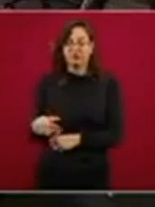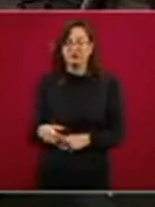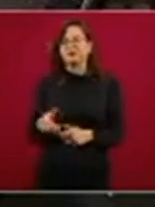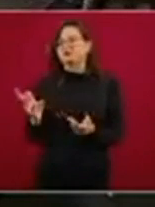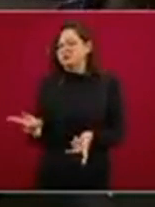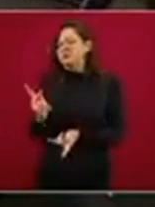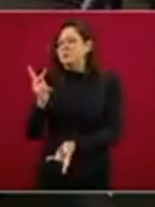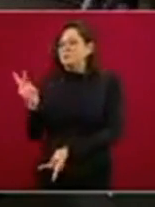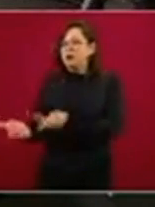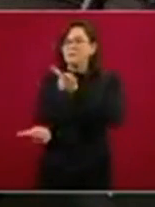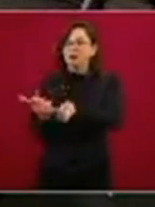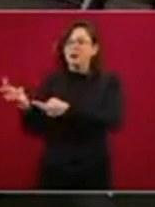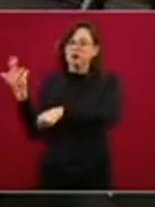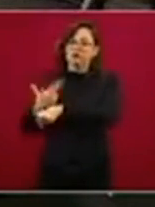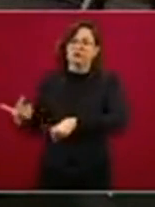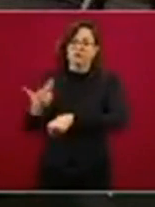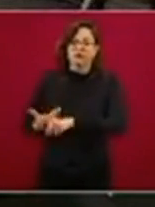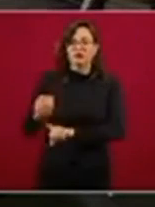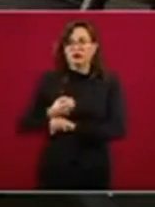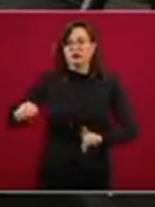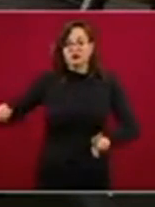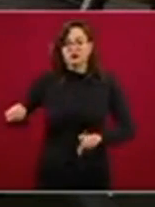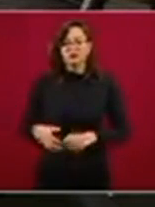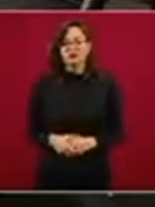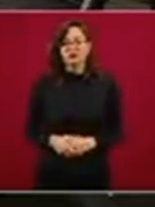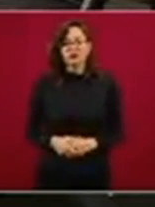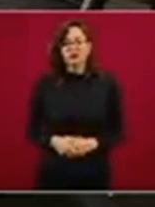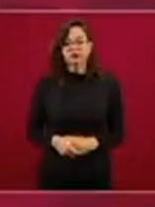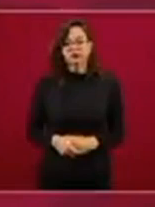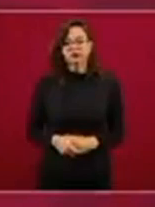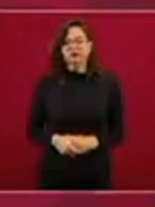para organizar la consulta. ¿Cuándo